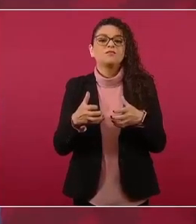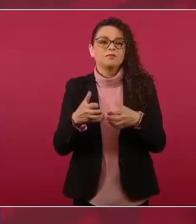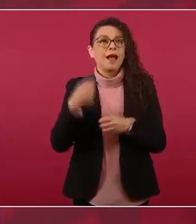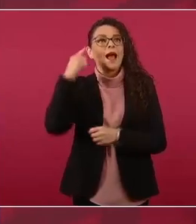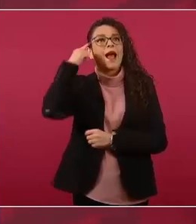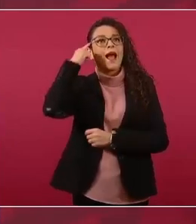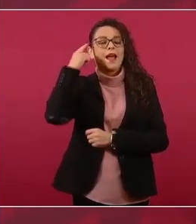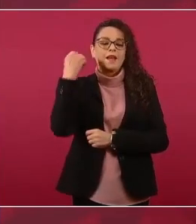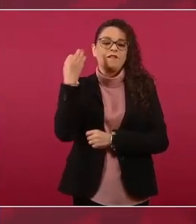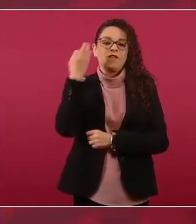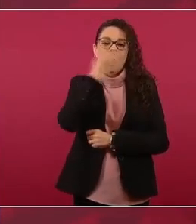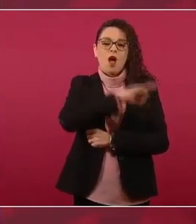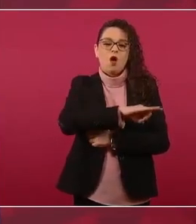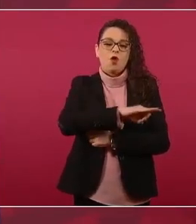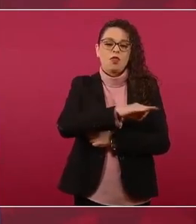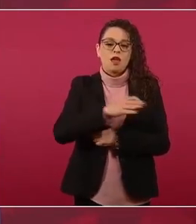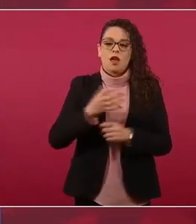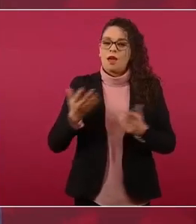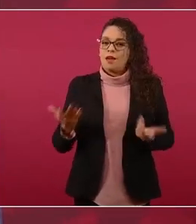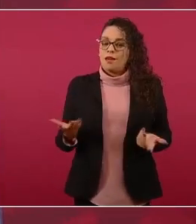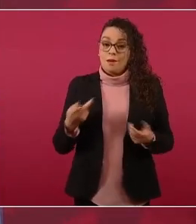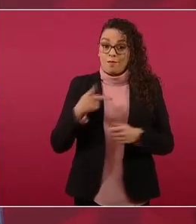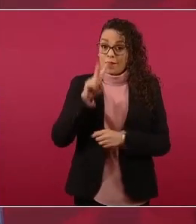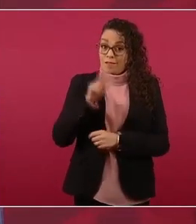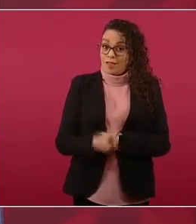Lo que pasa es que en el 18 no pudieron,